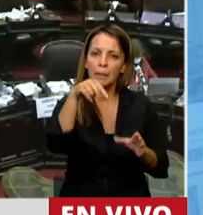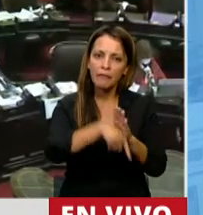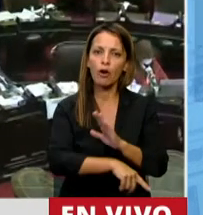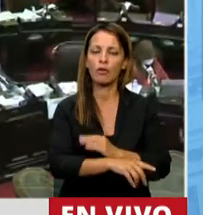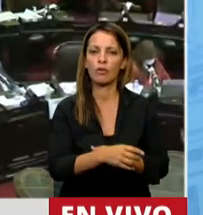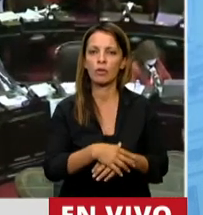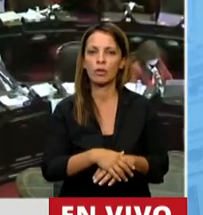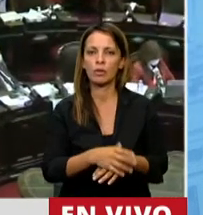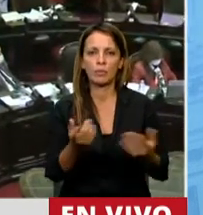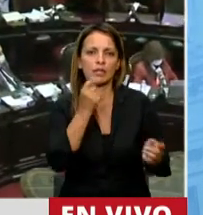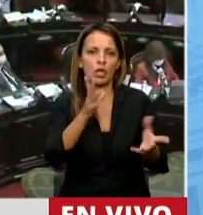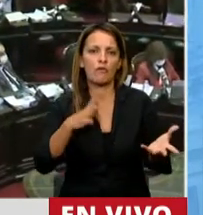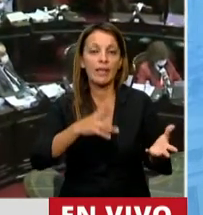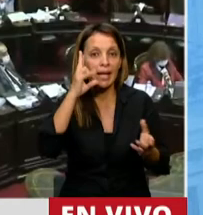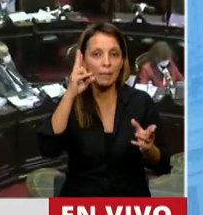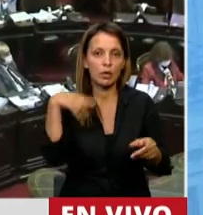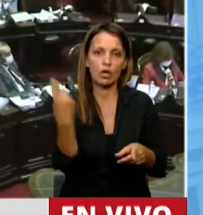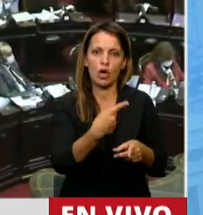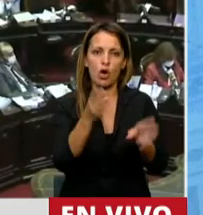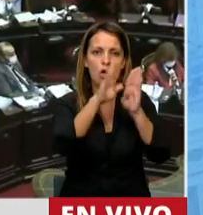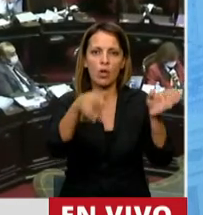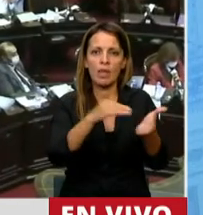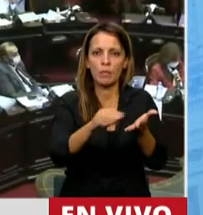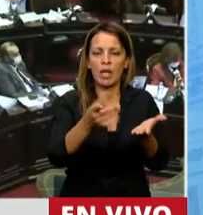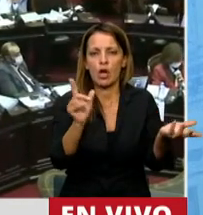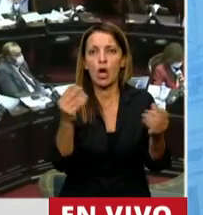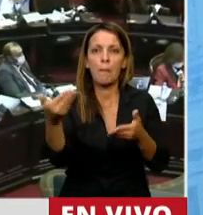tampoco es bueno, nos falta el respeto a todo. Esta institución venía a pedir